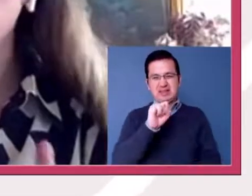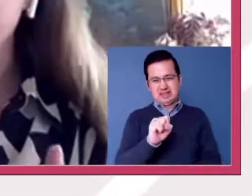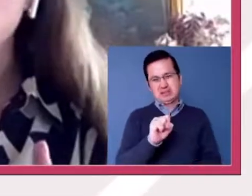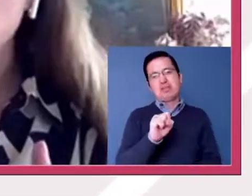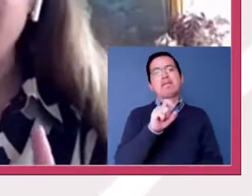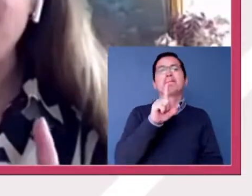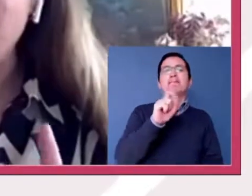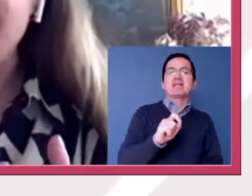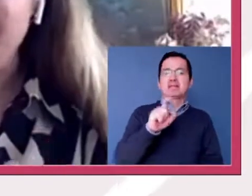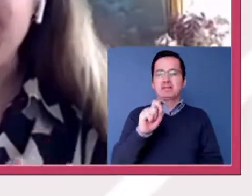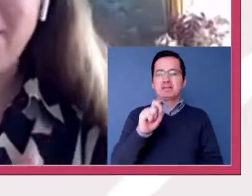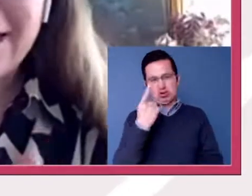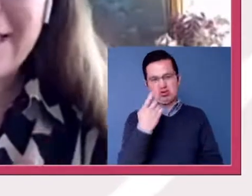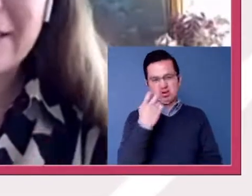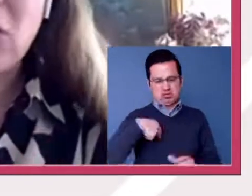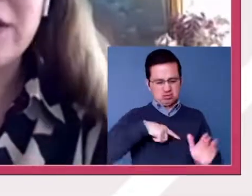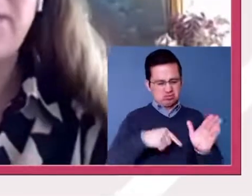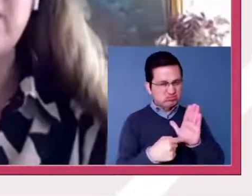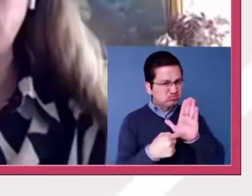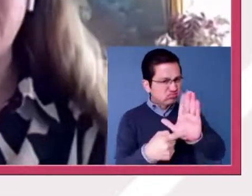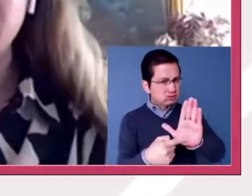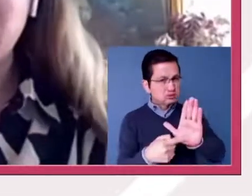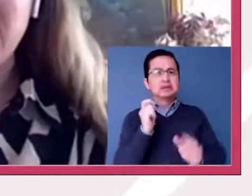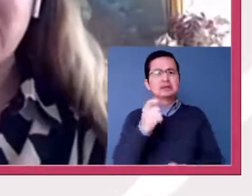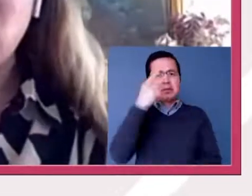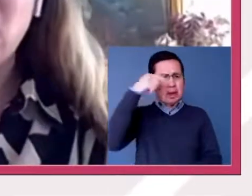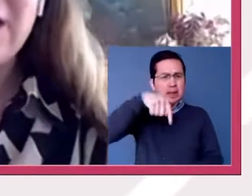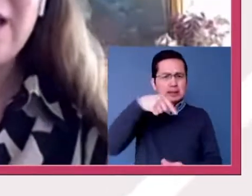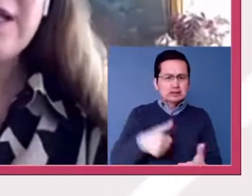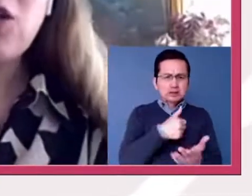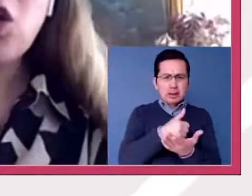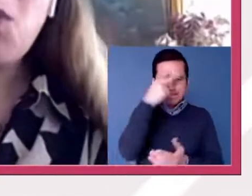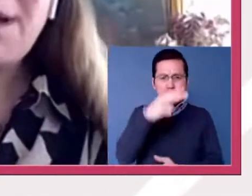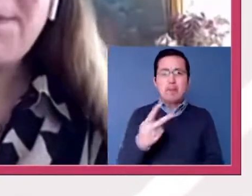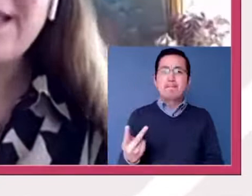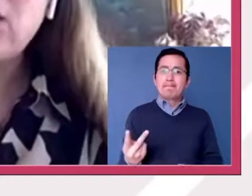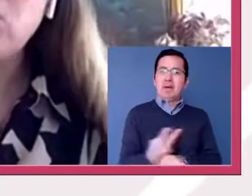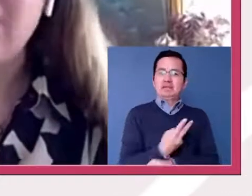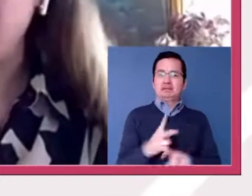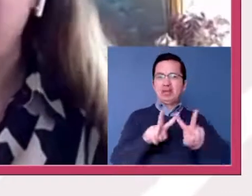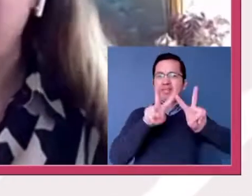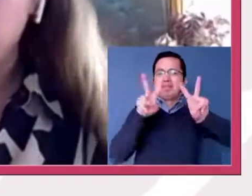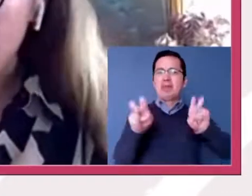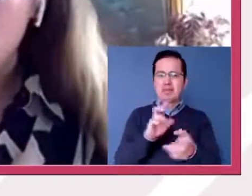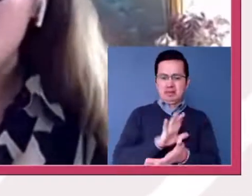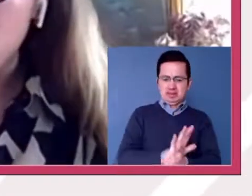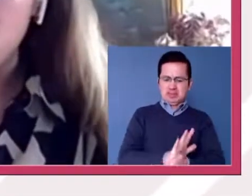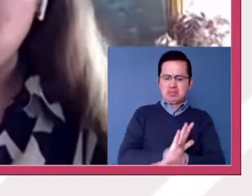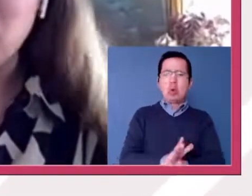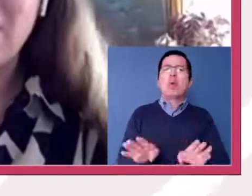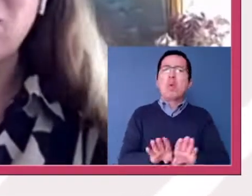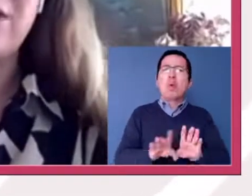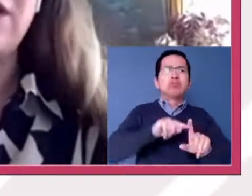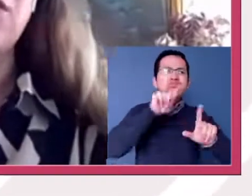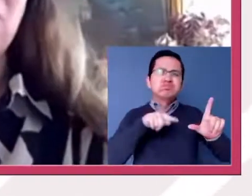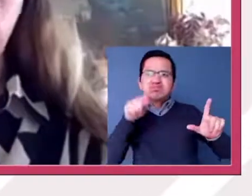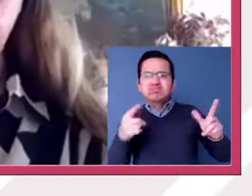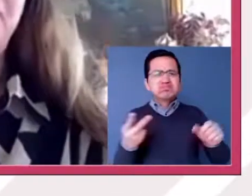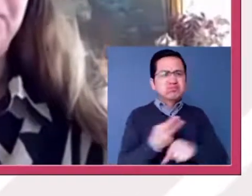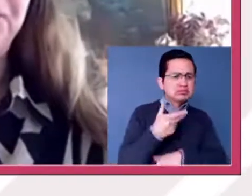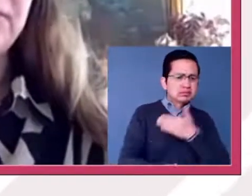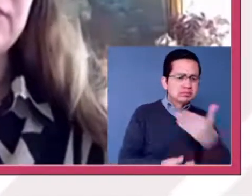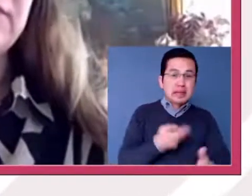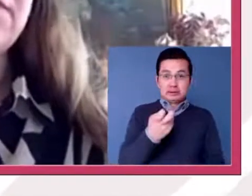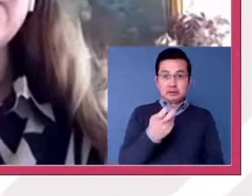un termómetro de la capital del país con respecto a la discriminación, sino como un mapa de ruta para el trabajo de los próximos años de este